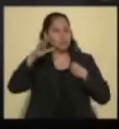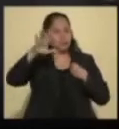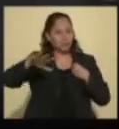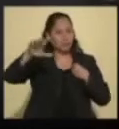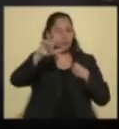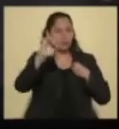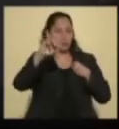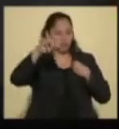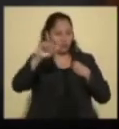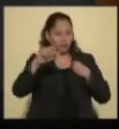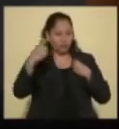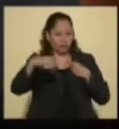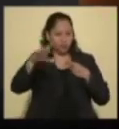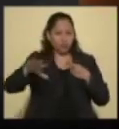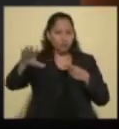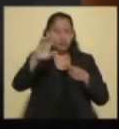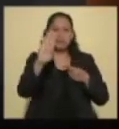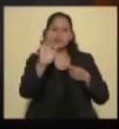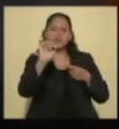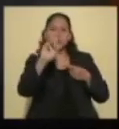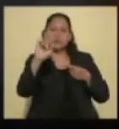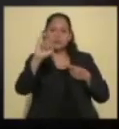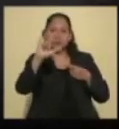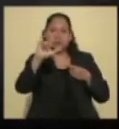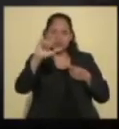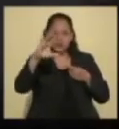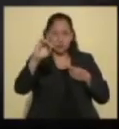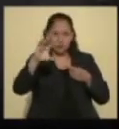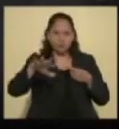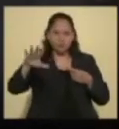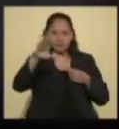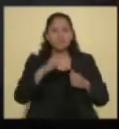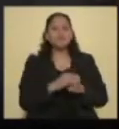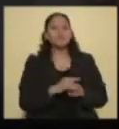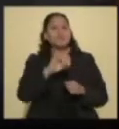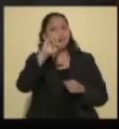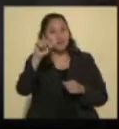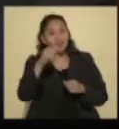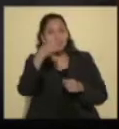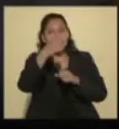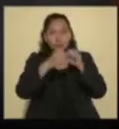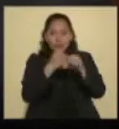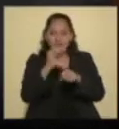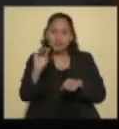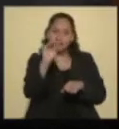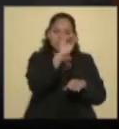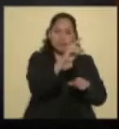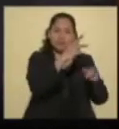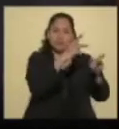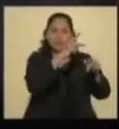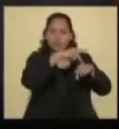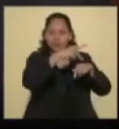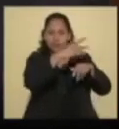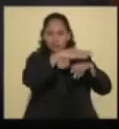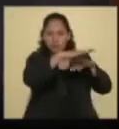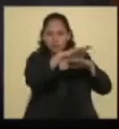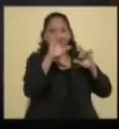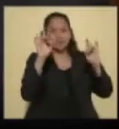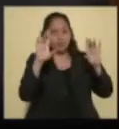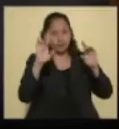Lomas, allá en Barrilaco, Sierra Fría. Y luego a los 6 años nos pasamos al Pedregal de San Ángel.